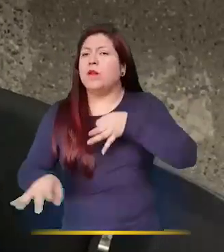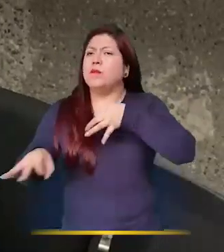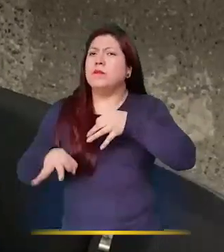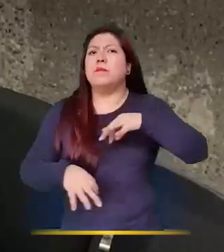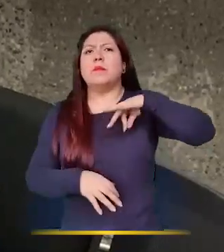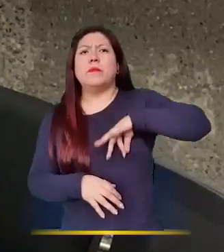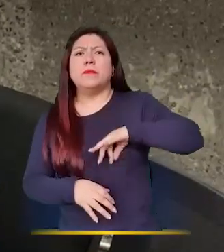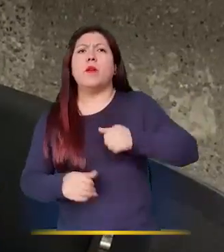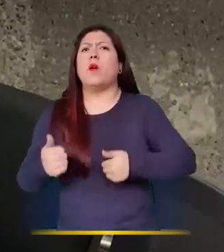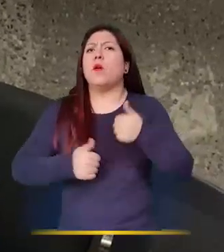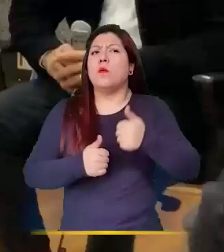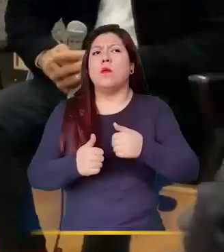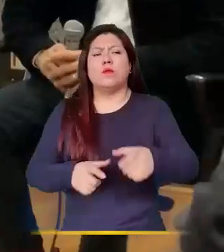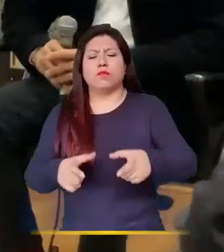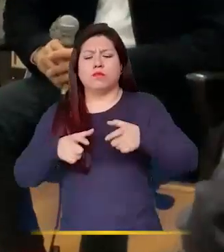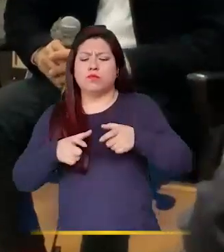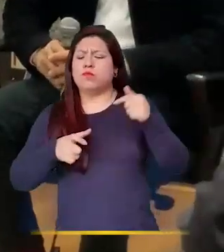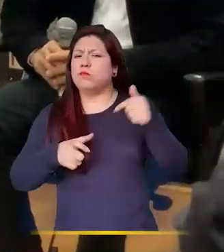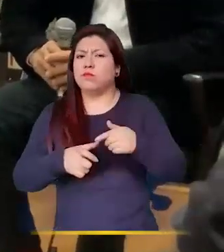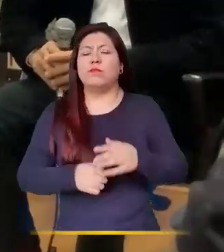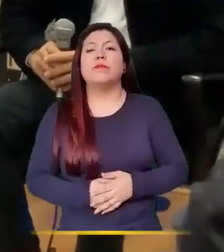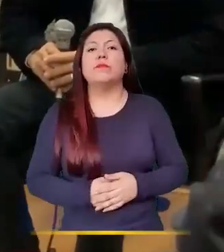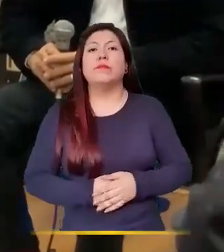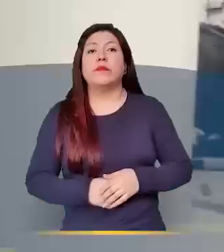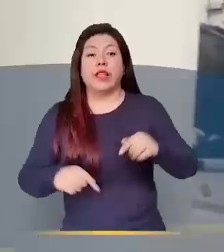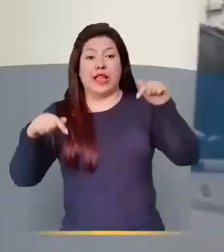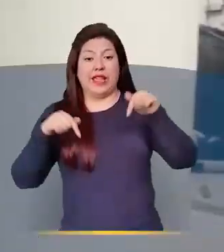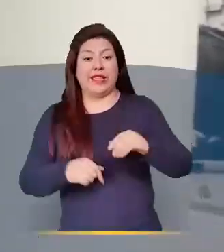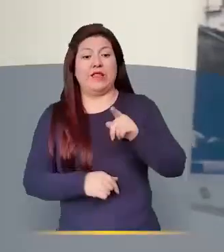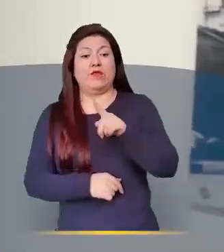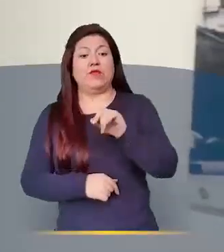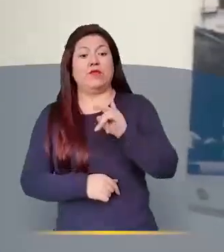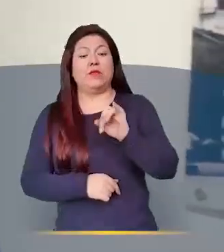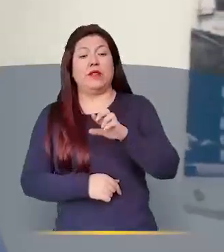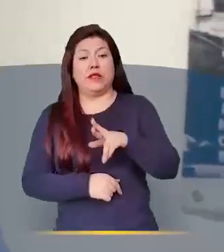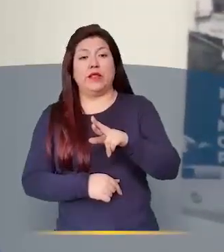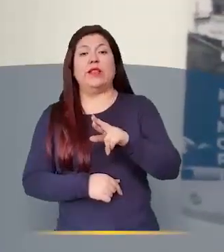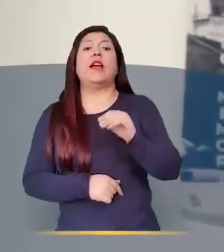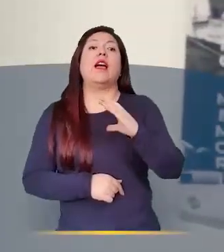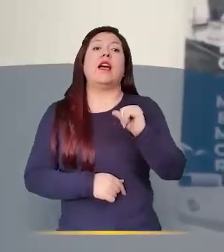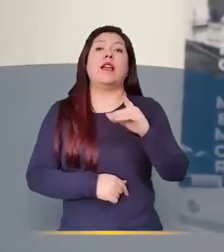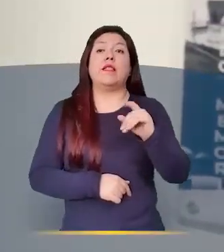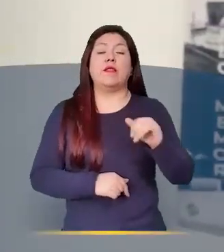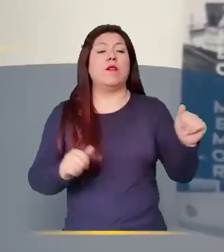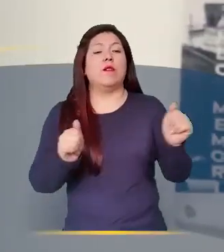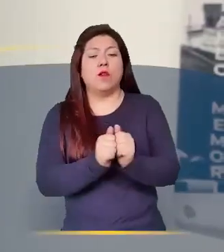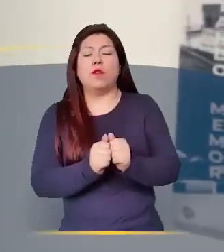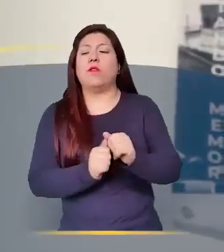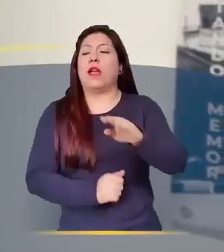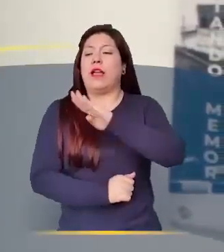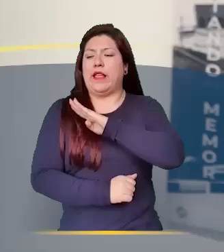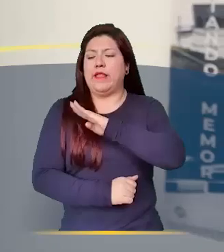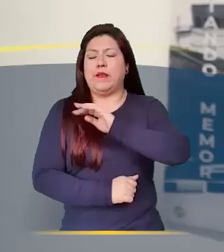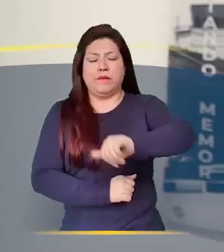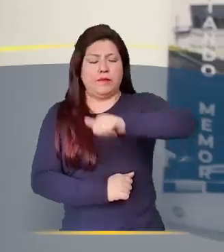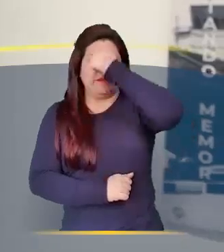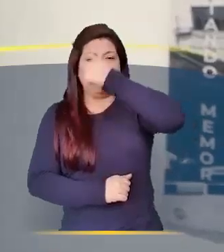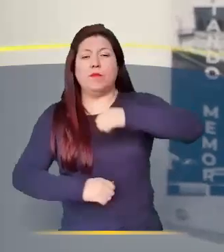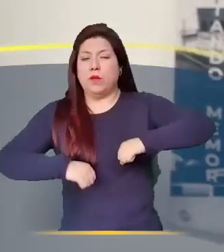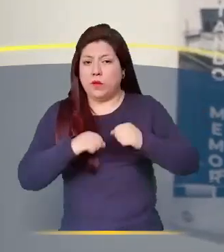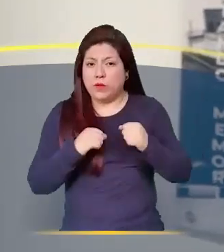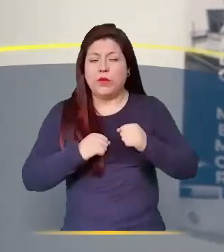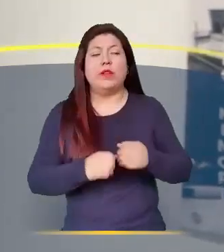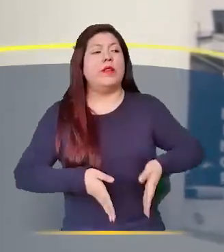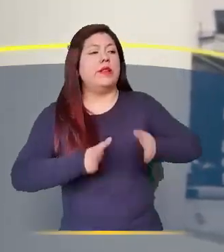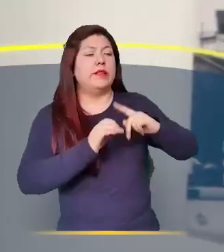los beneficios y los derechos que les da su documento de identidad. Bueno, estuvimos aquí en el Supercade en conjunto con la Alcaldía Mayor de Bogotá y